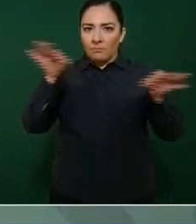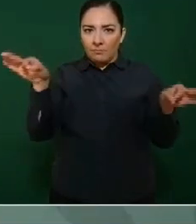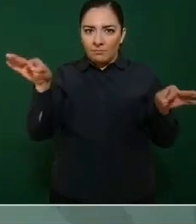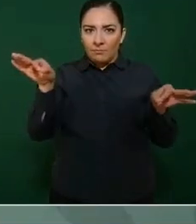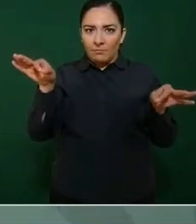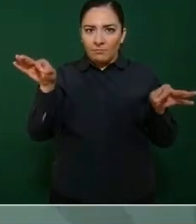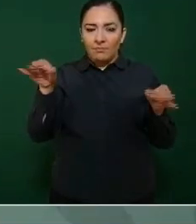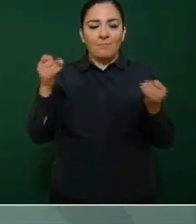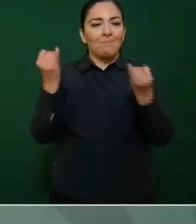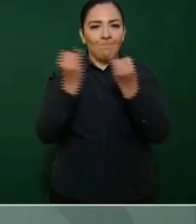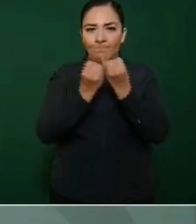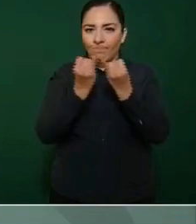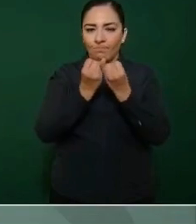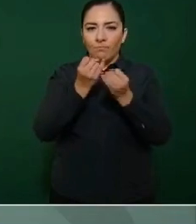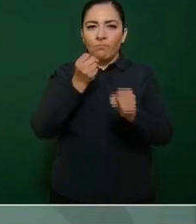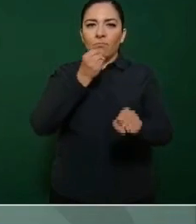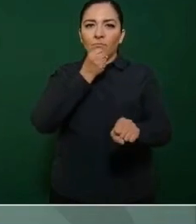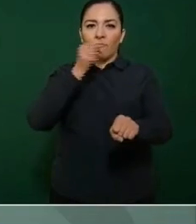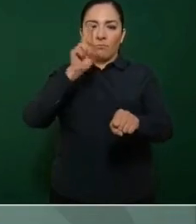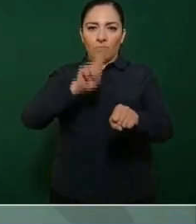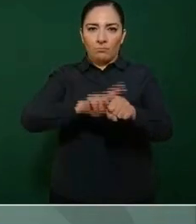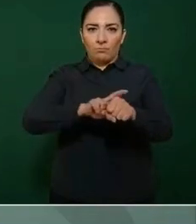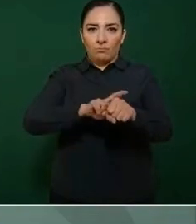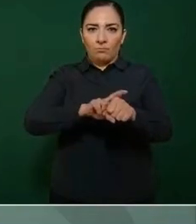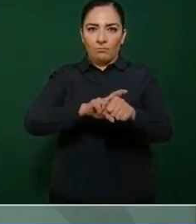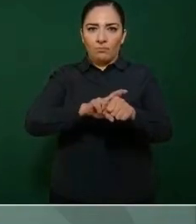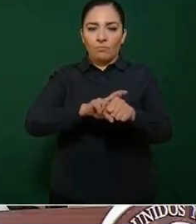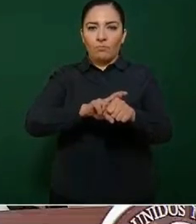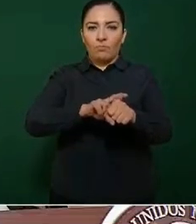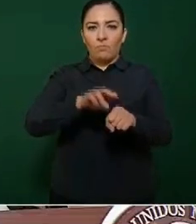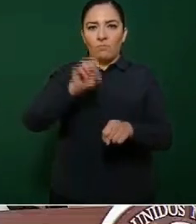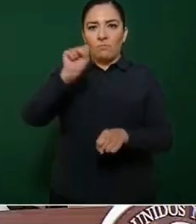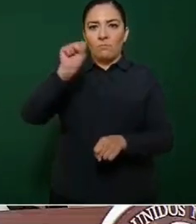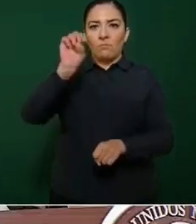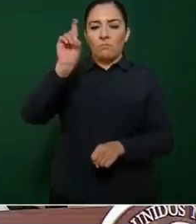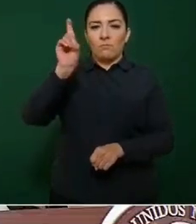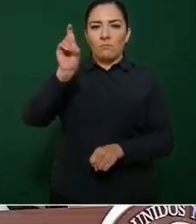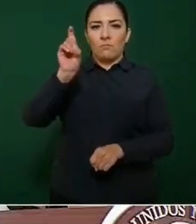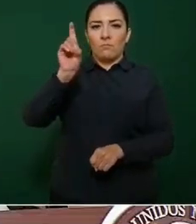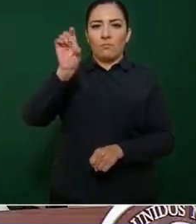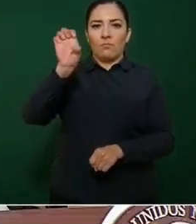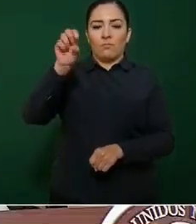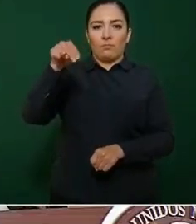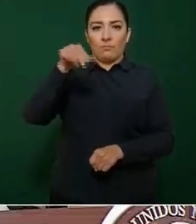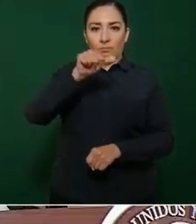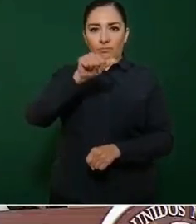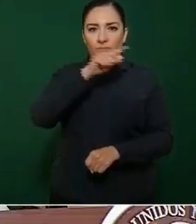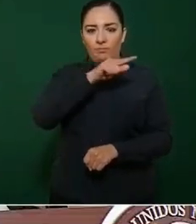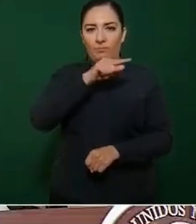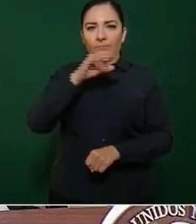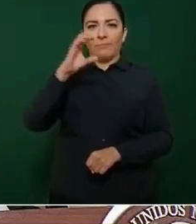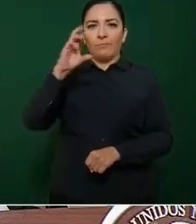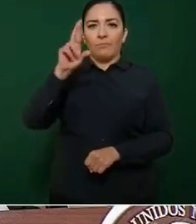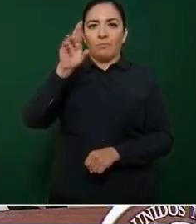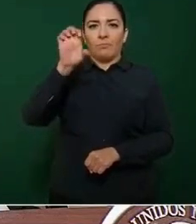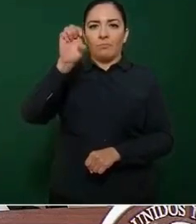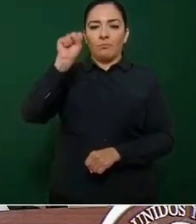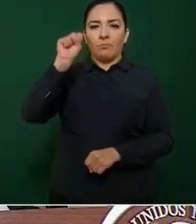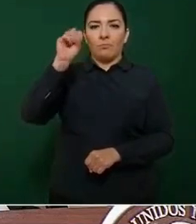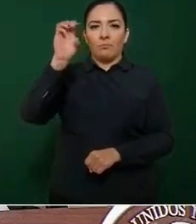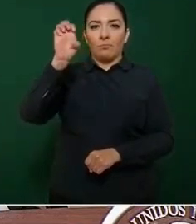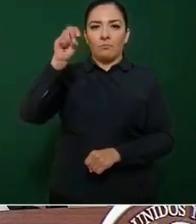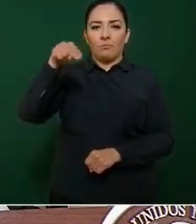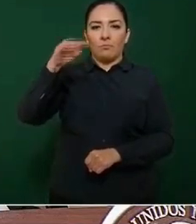de la defensa el general luís crescencio sandoval gonzález y